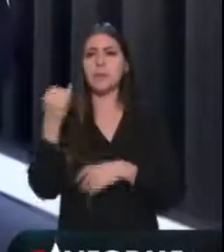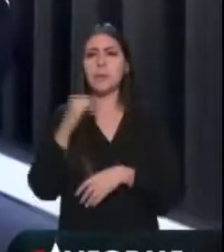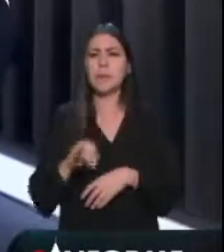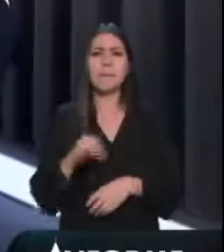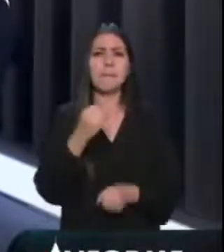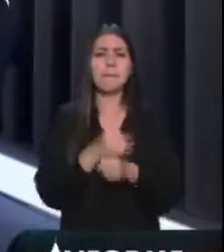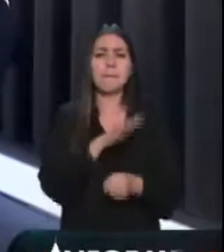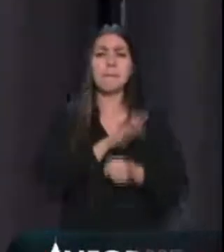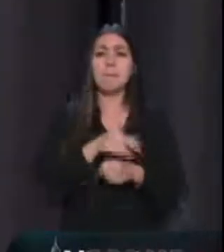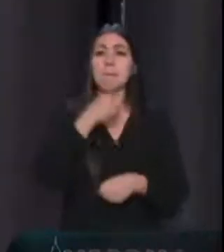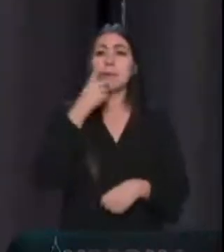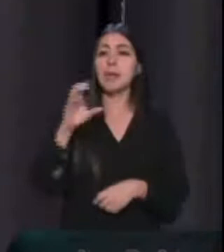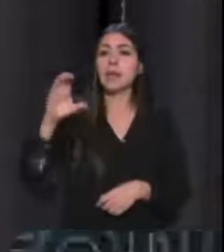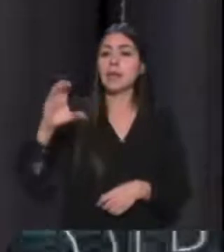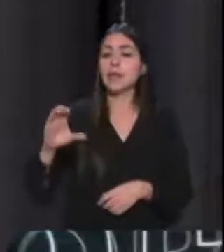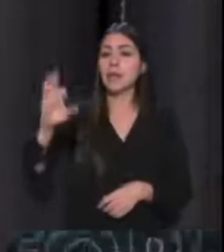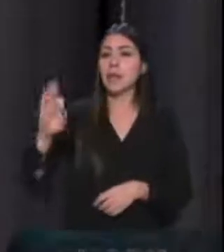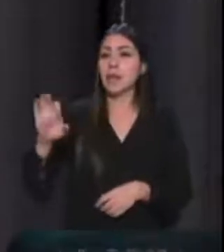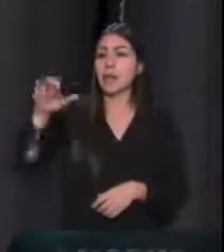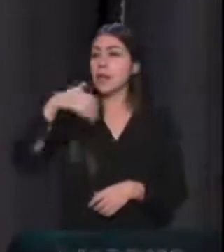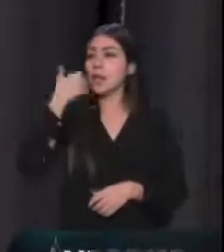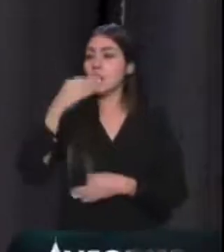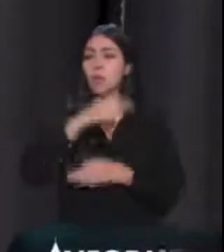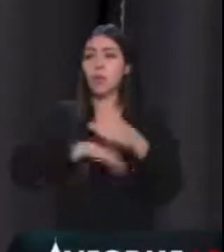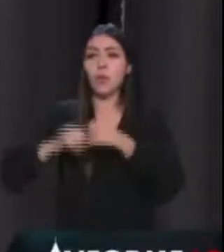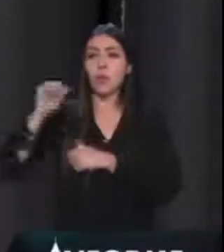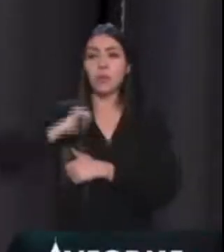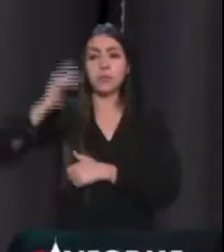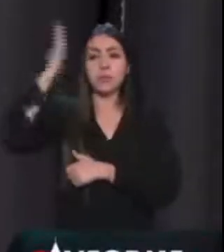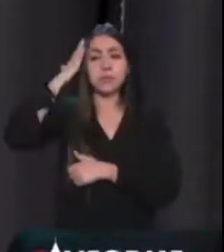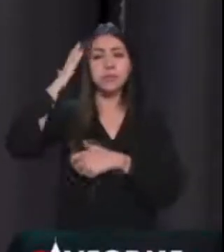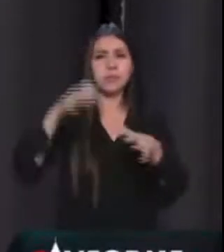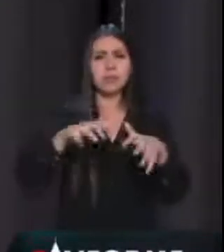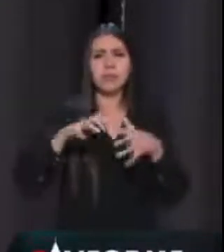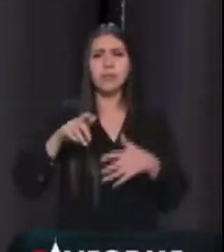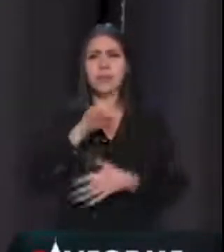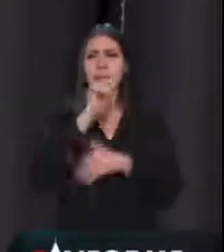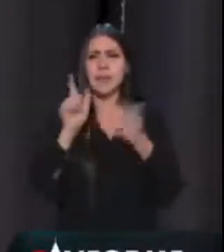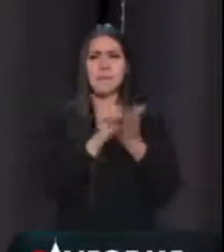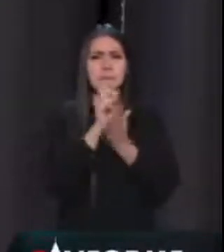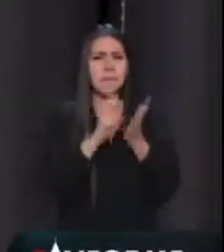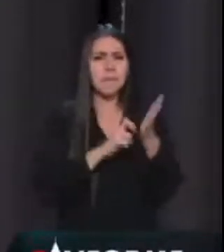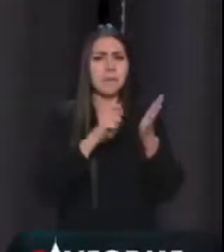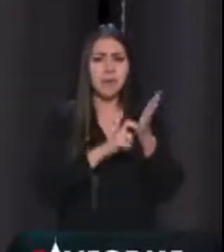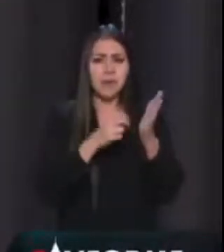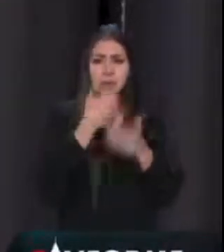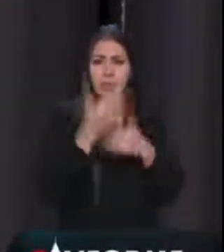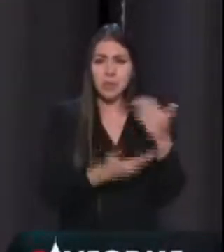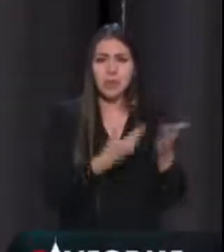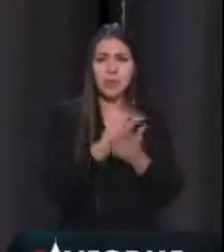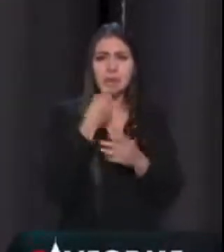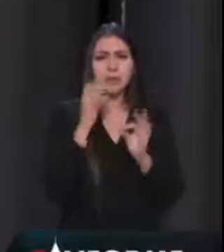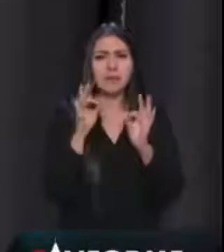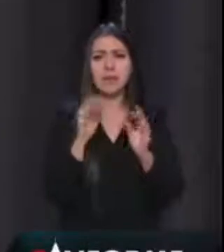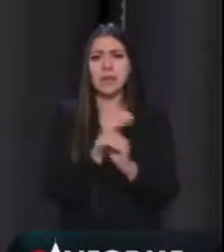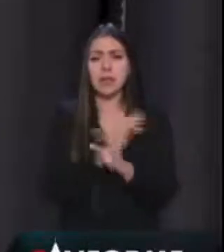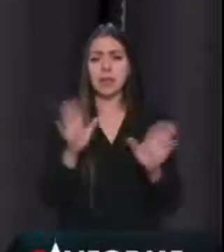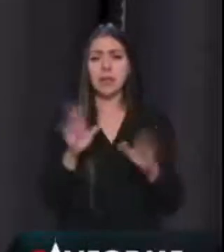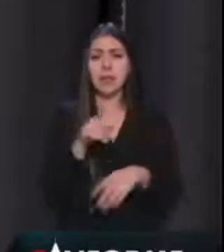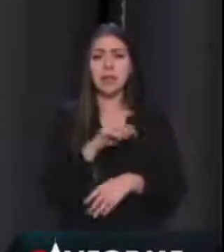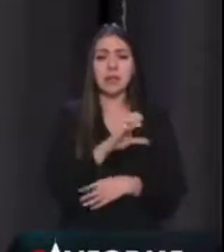quiere ser un monopolio cuando la propuesta de la reforma es clarísima? Es clarísima. CFE